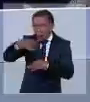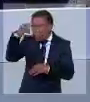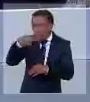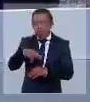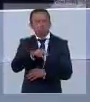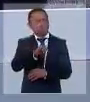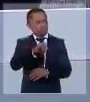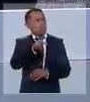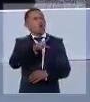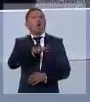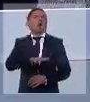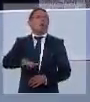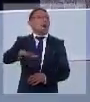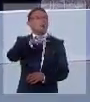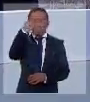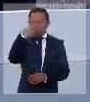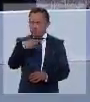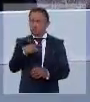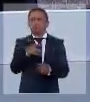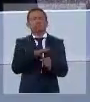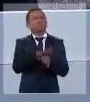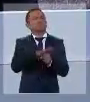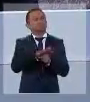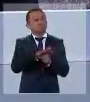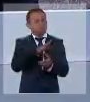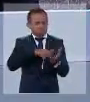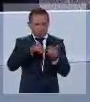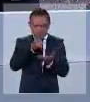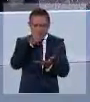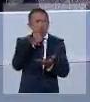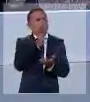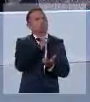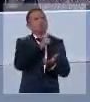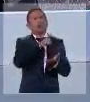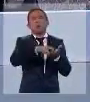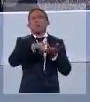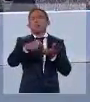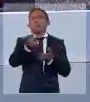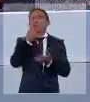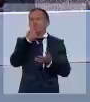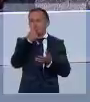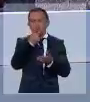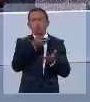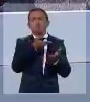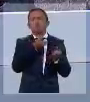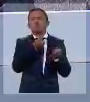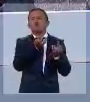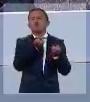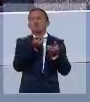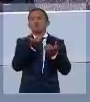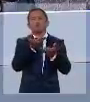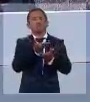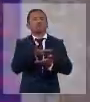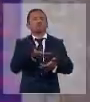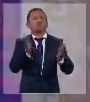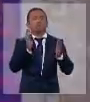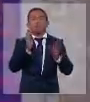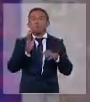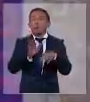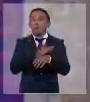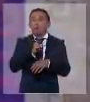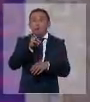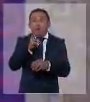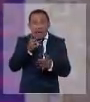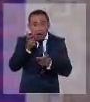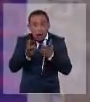gasta muchísimo en la compra de medicamentos porque se compran los medicamentos muy